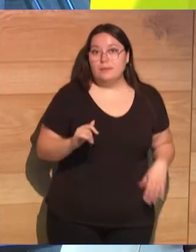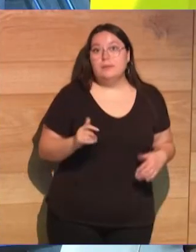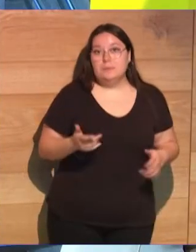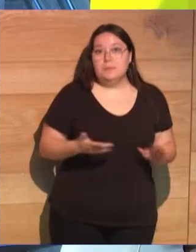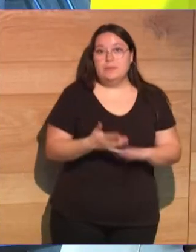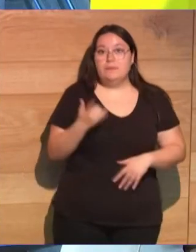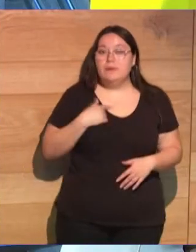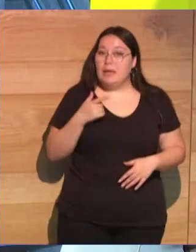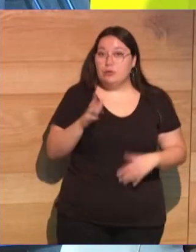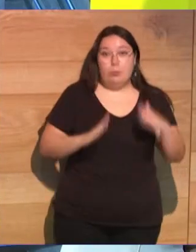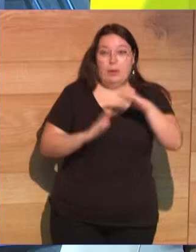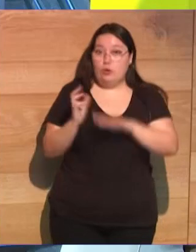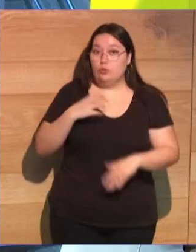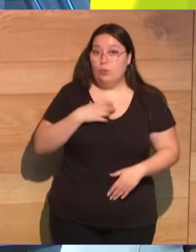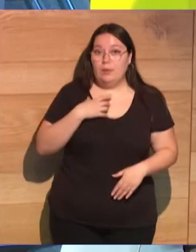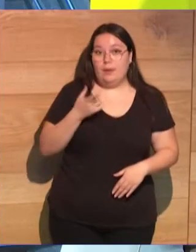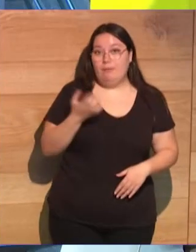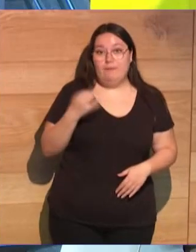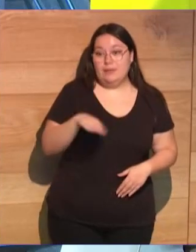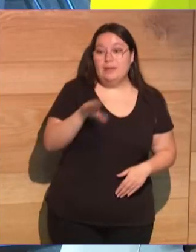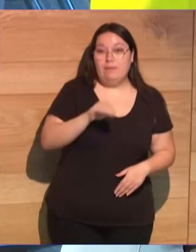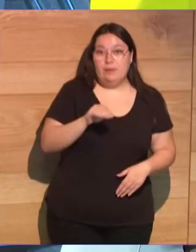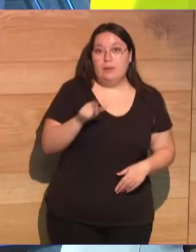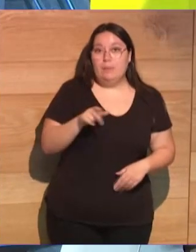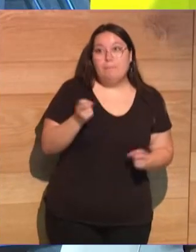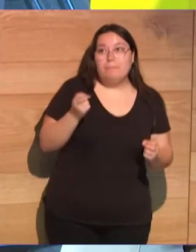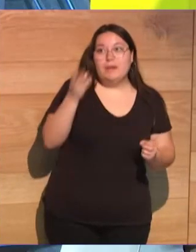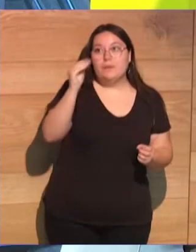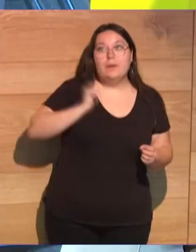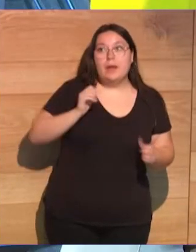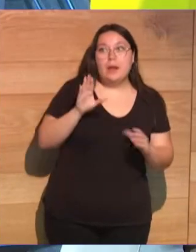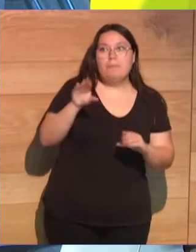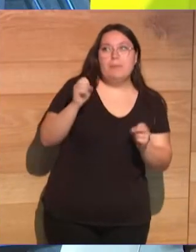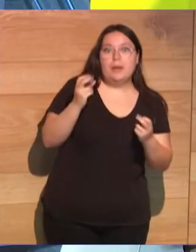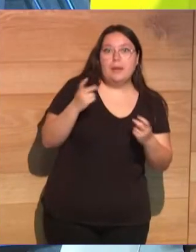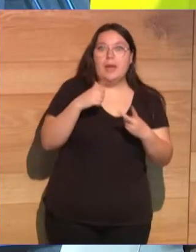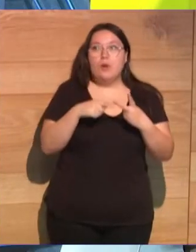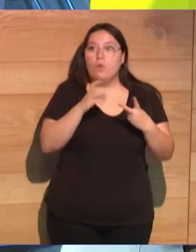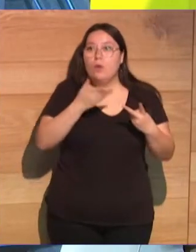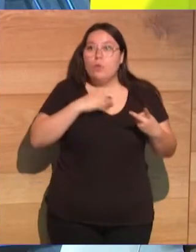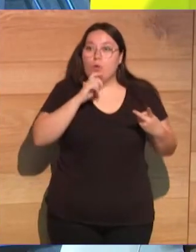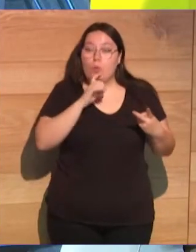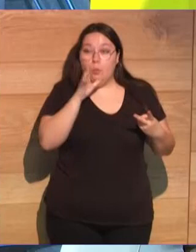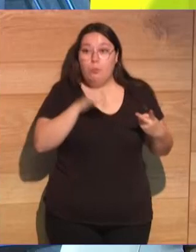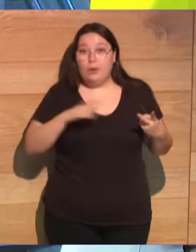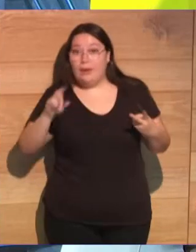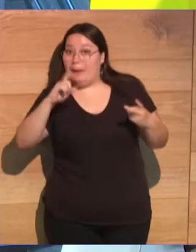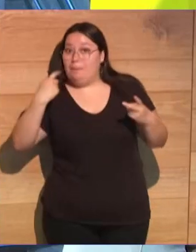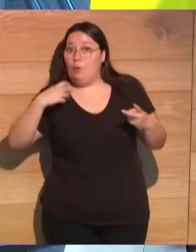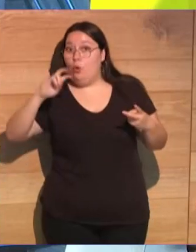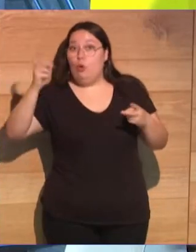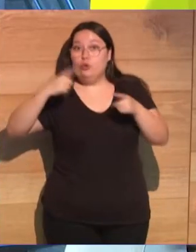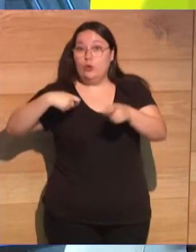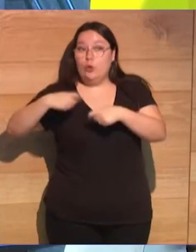que esto es imparable y que tienes que entender para qué te sirve, cómo te ayuda, porque el de al lado sí que puede